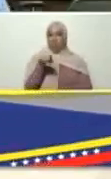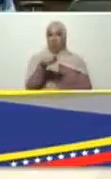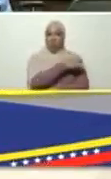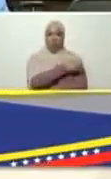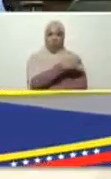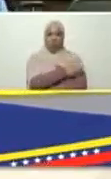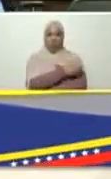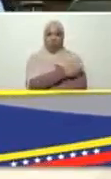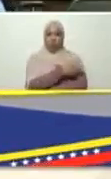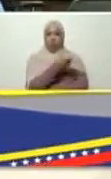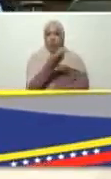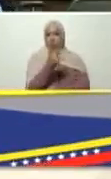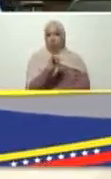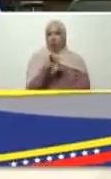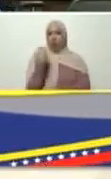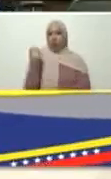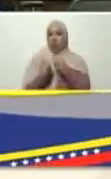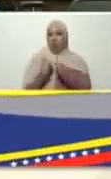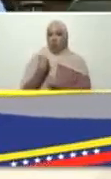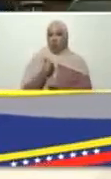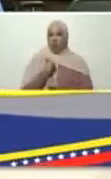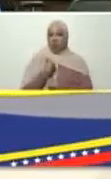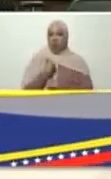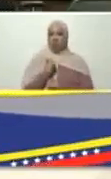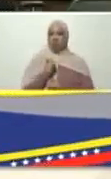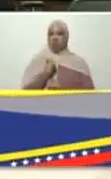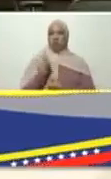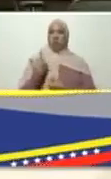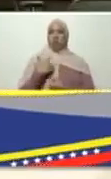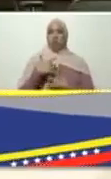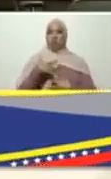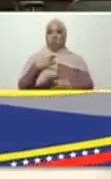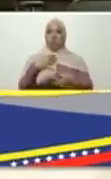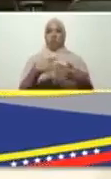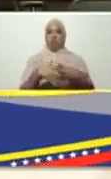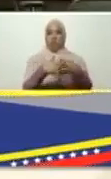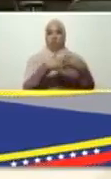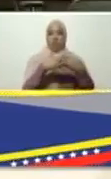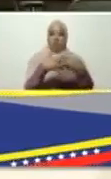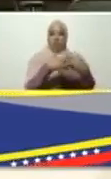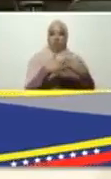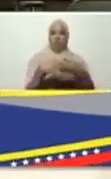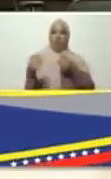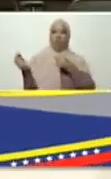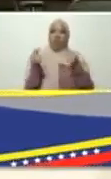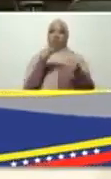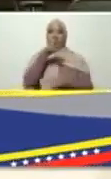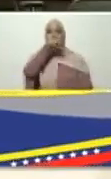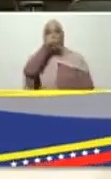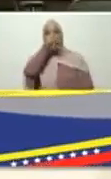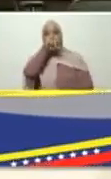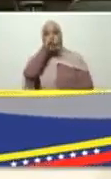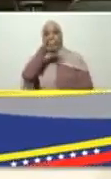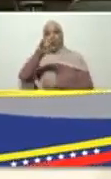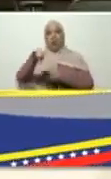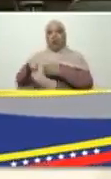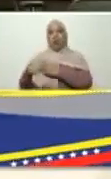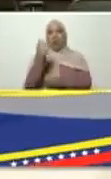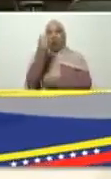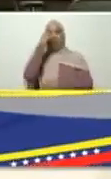o alguien fabricado por el imperialismo venga con un discurso y engaña al pueblo en un momento